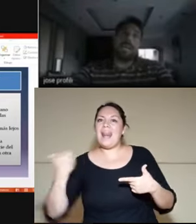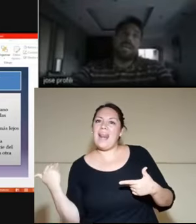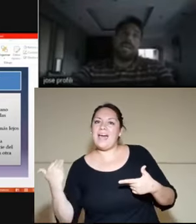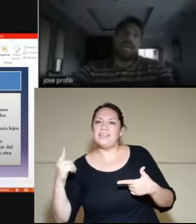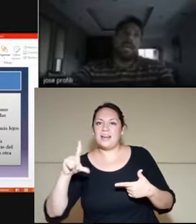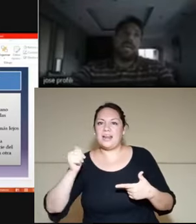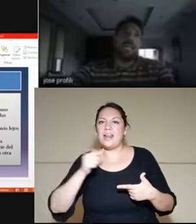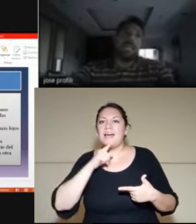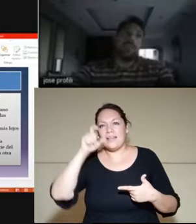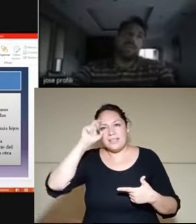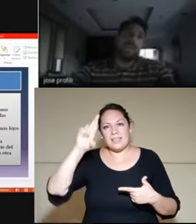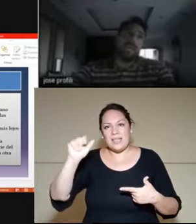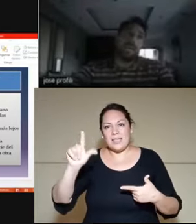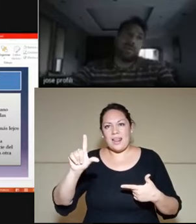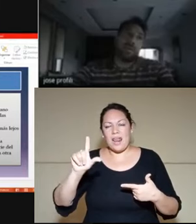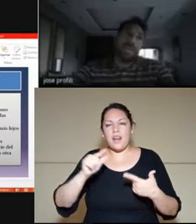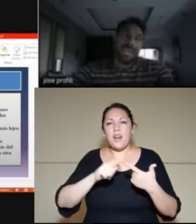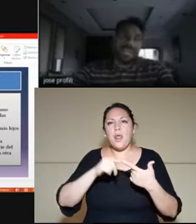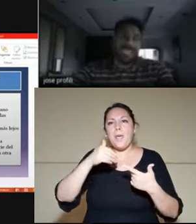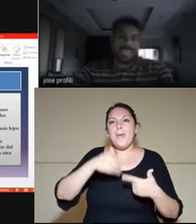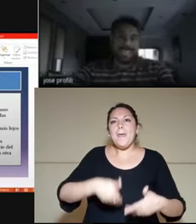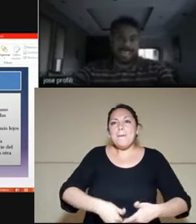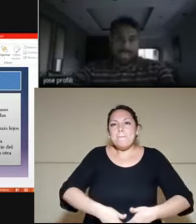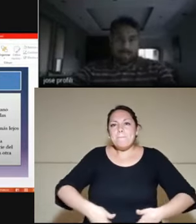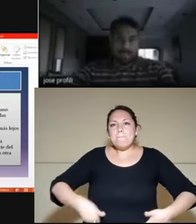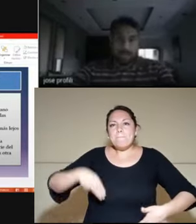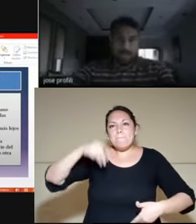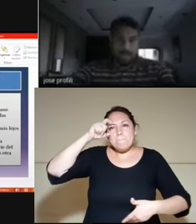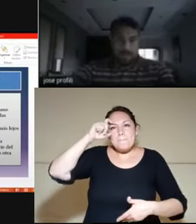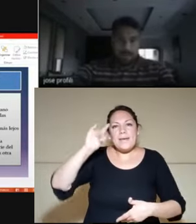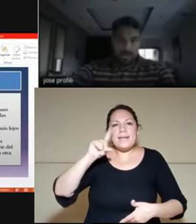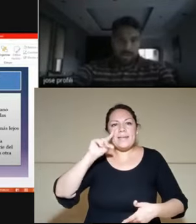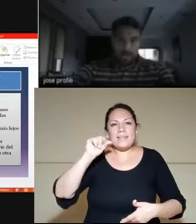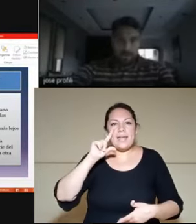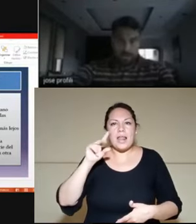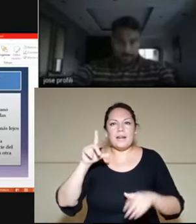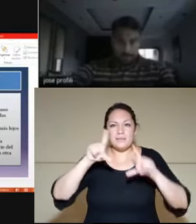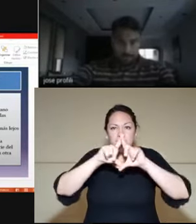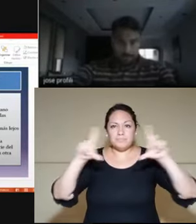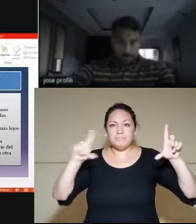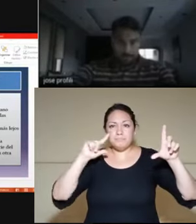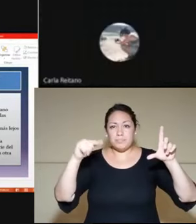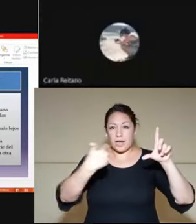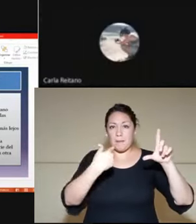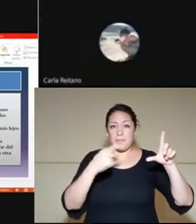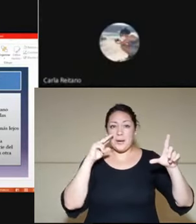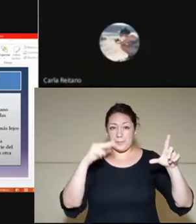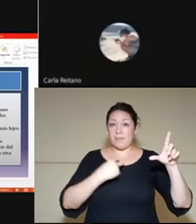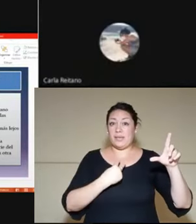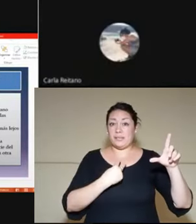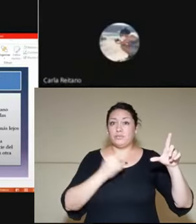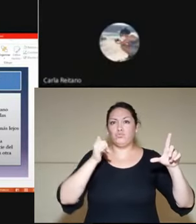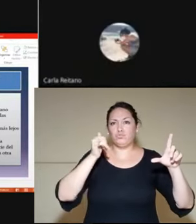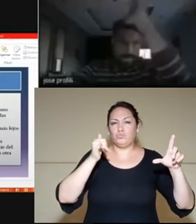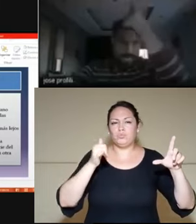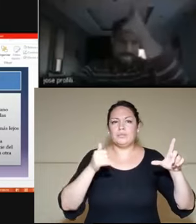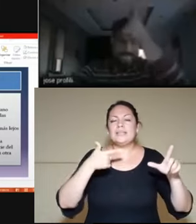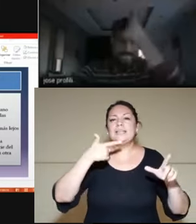Claro, porque sí, claro, vos acordate que el lateral y medial tiene que ver con el eje sagital. ¿Vos me estás viendo en la cámara?